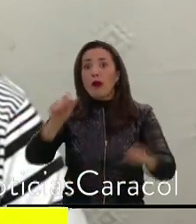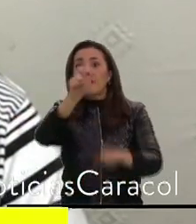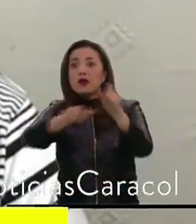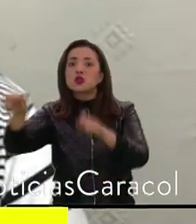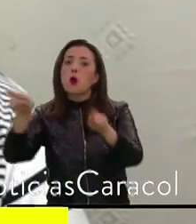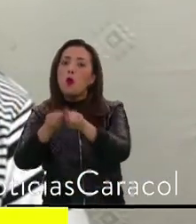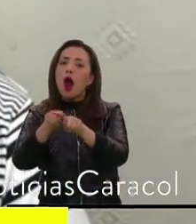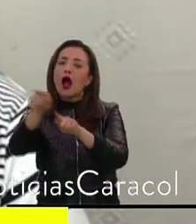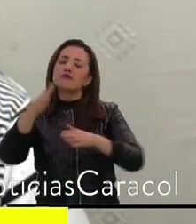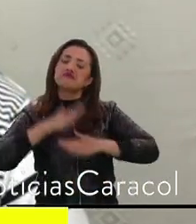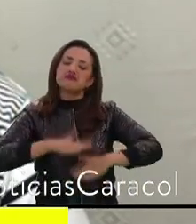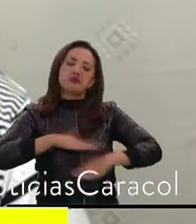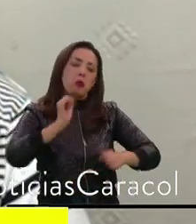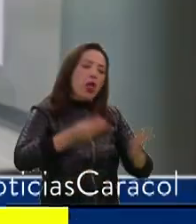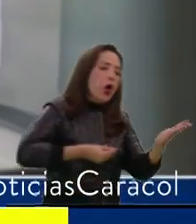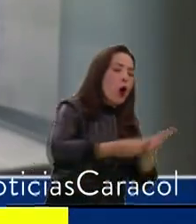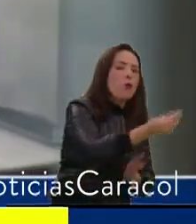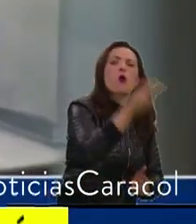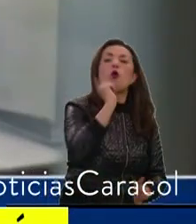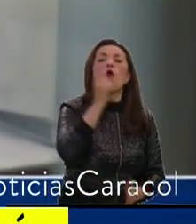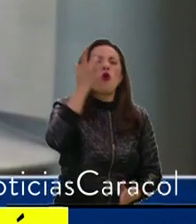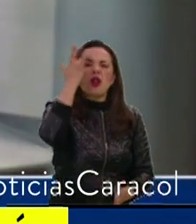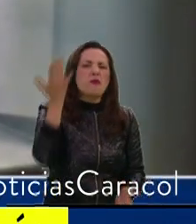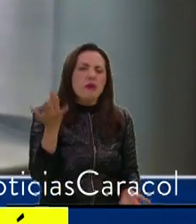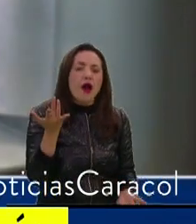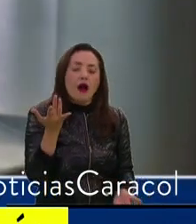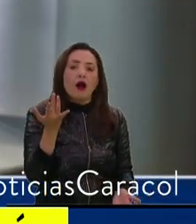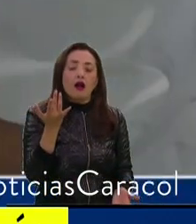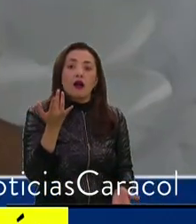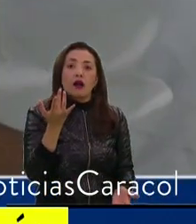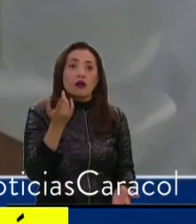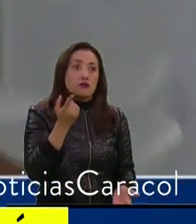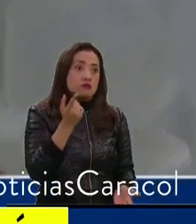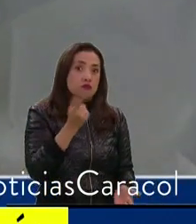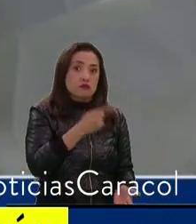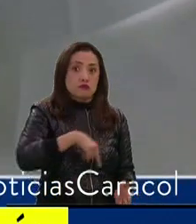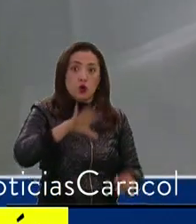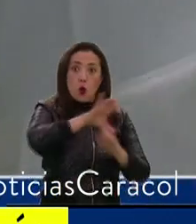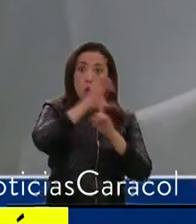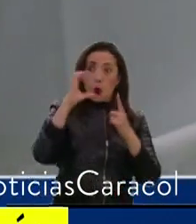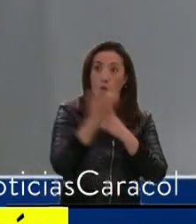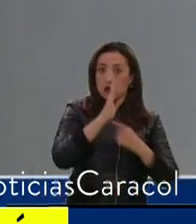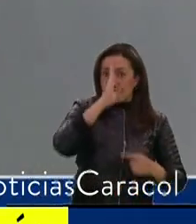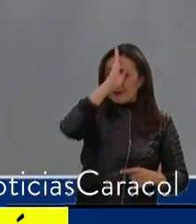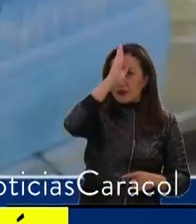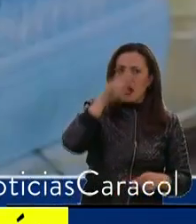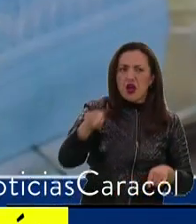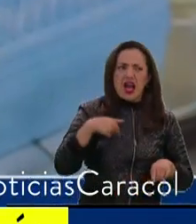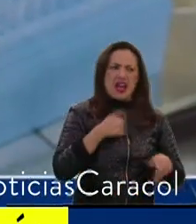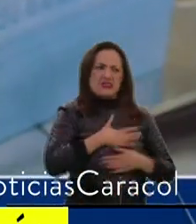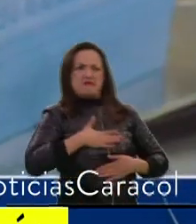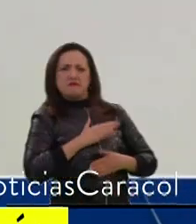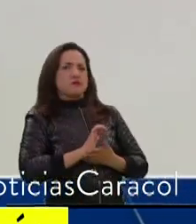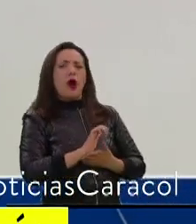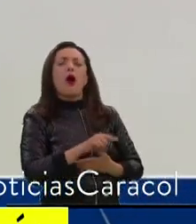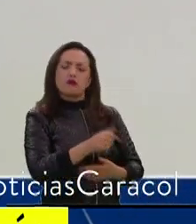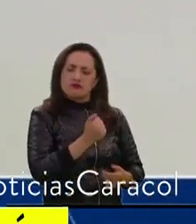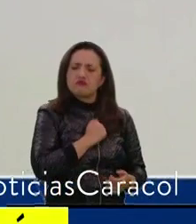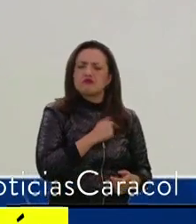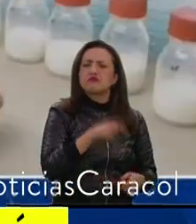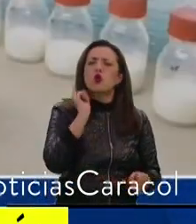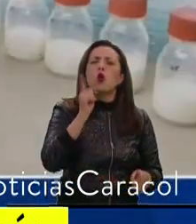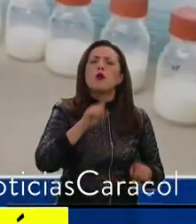confianza ya que culturalmente no somos reacios a consumirlo porque pierde